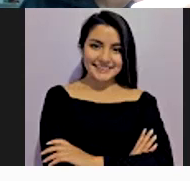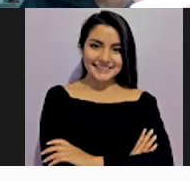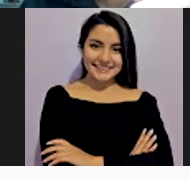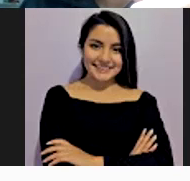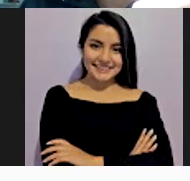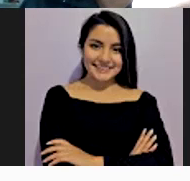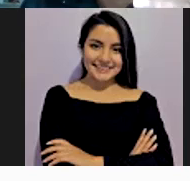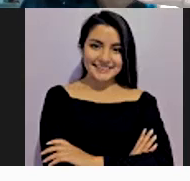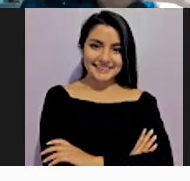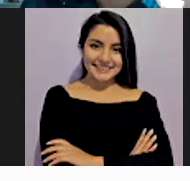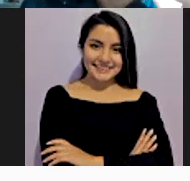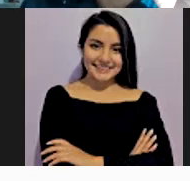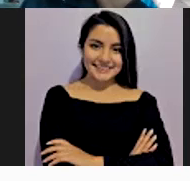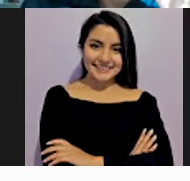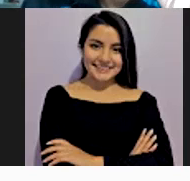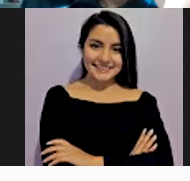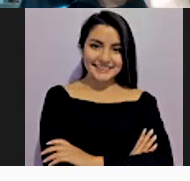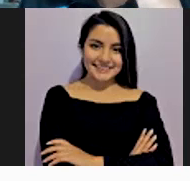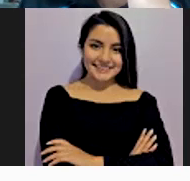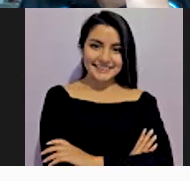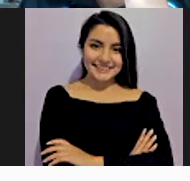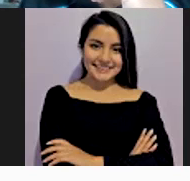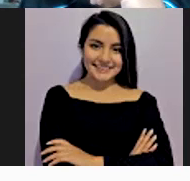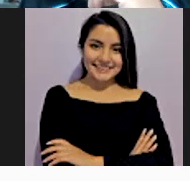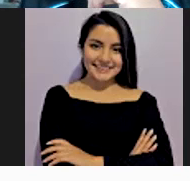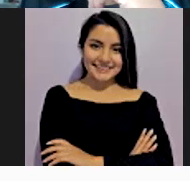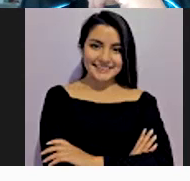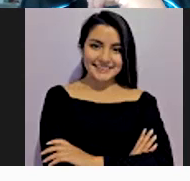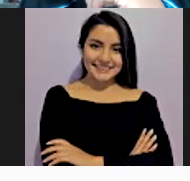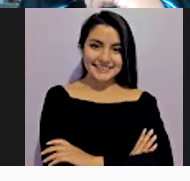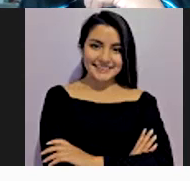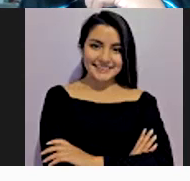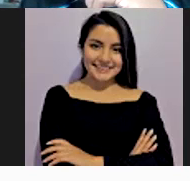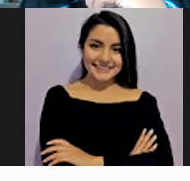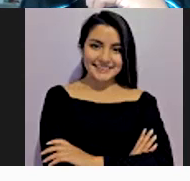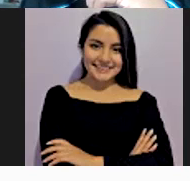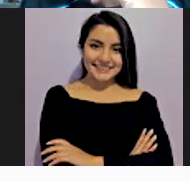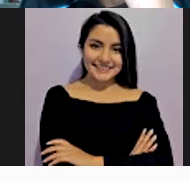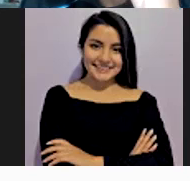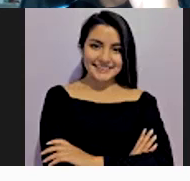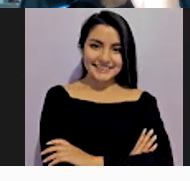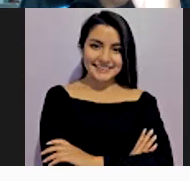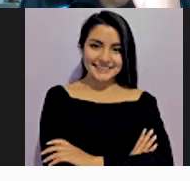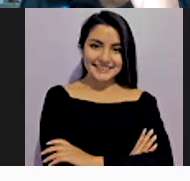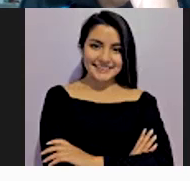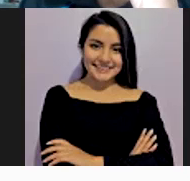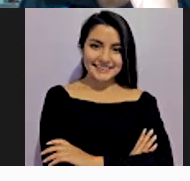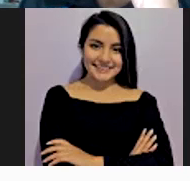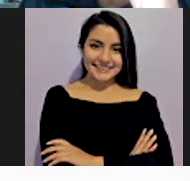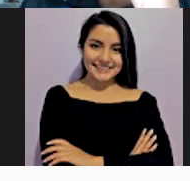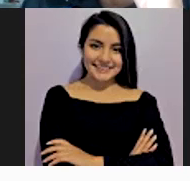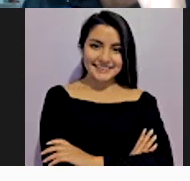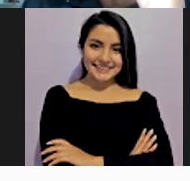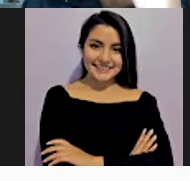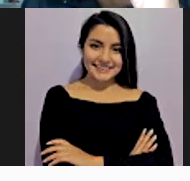No, sí, Ya, entonces igual. ahí, cosamente. Entonces, muy bien. Entonces, ¿qué es lo que implica aquí? Entonces, la condición